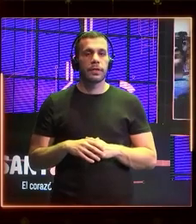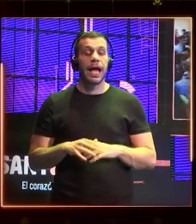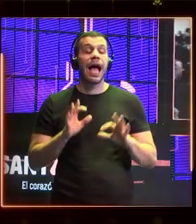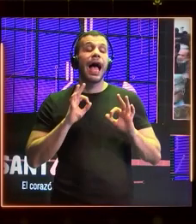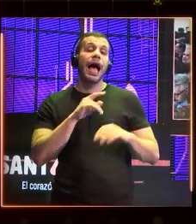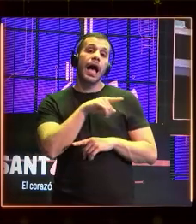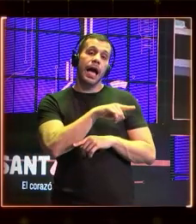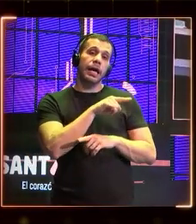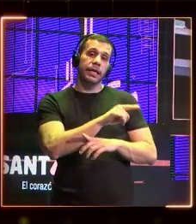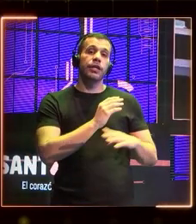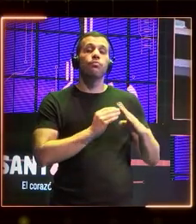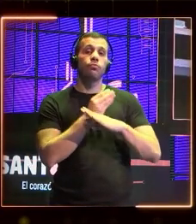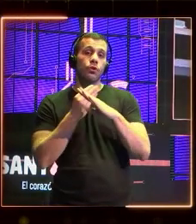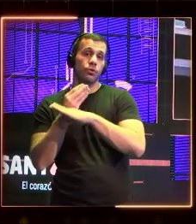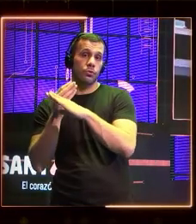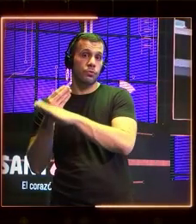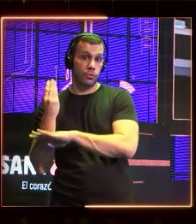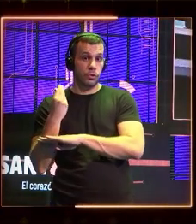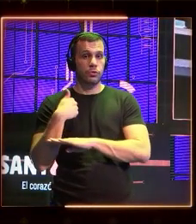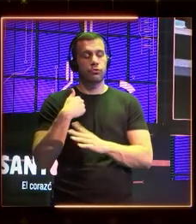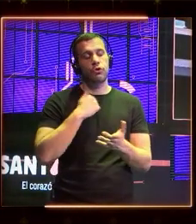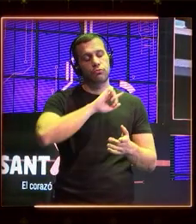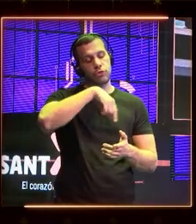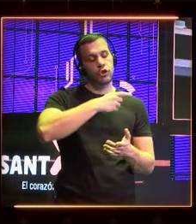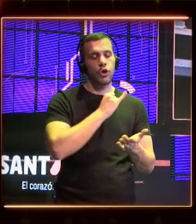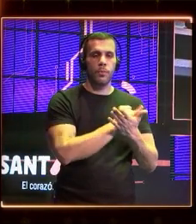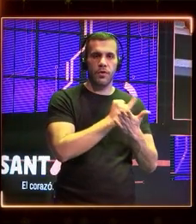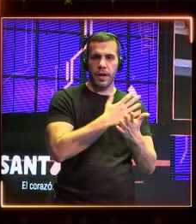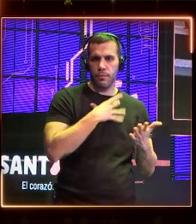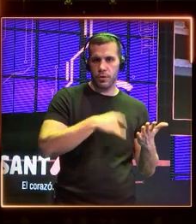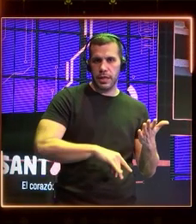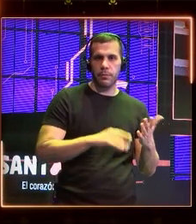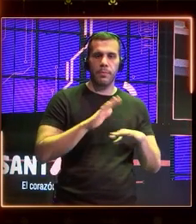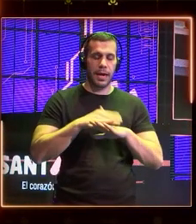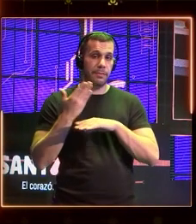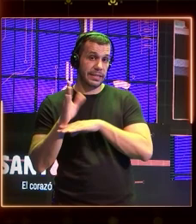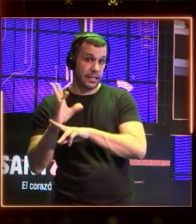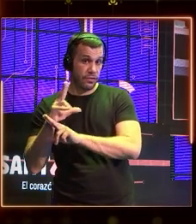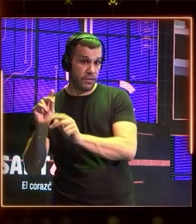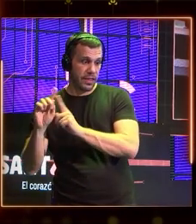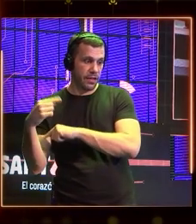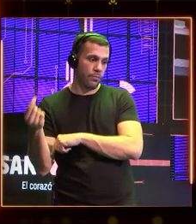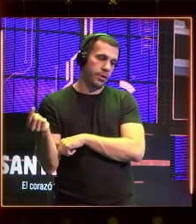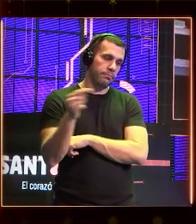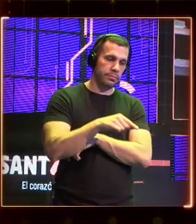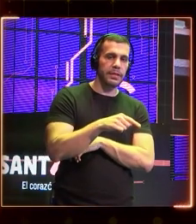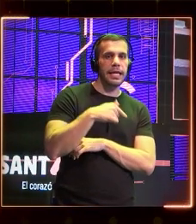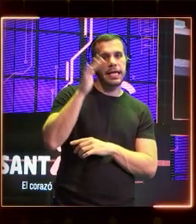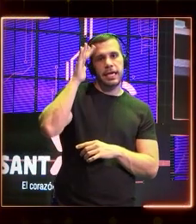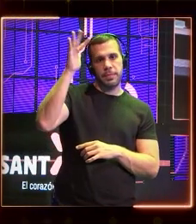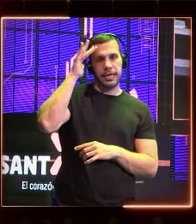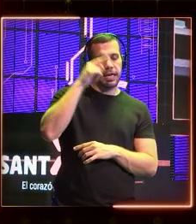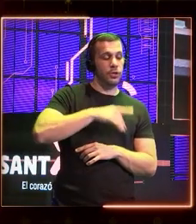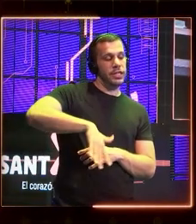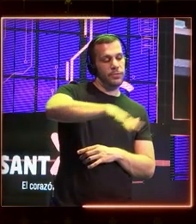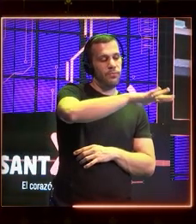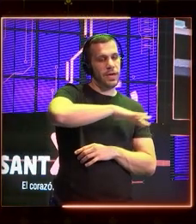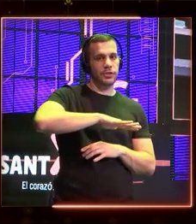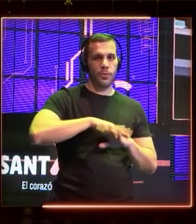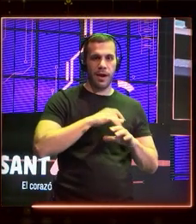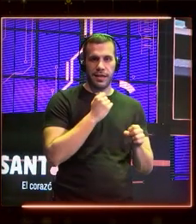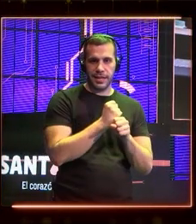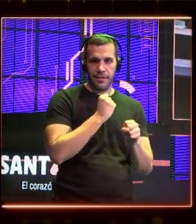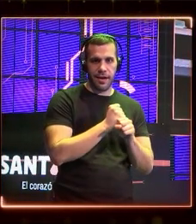cuando acabamos la presentación imaginad este espacio de trabajo para trabajar aquí una